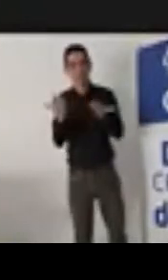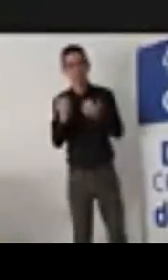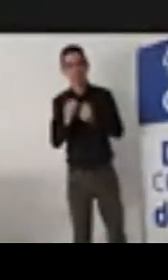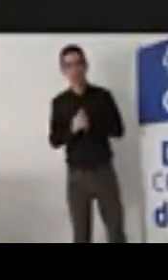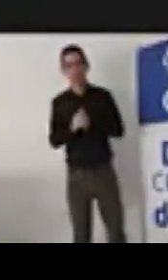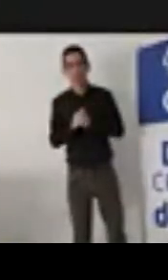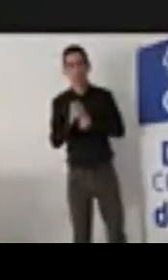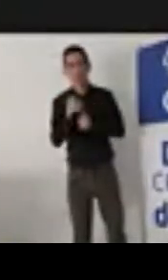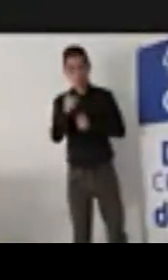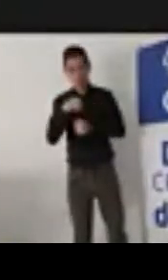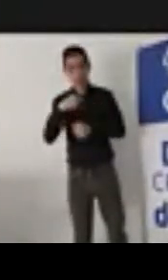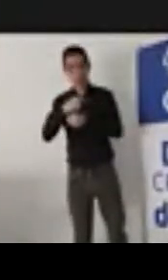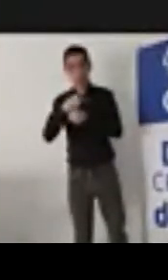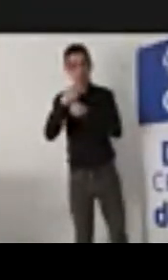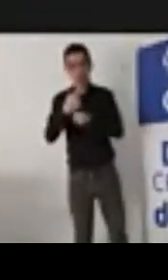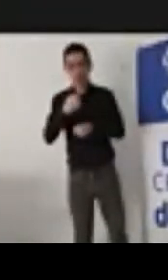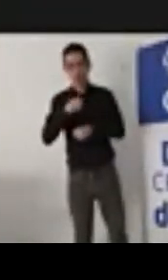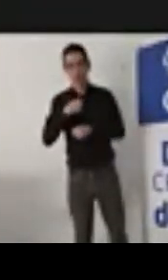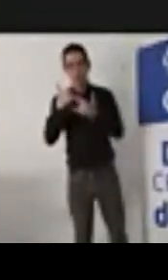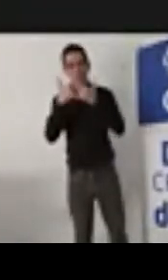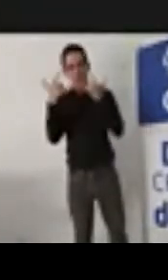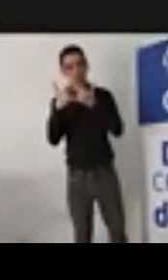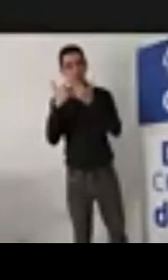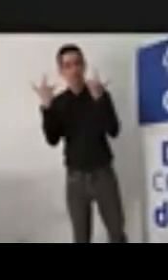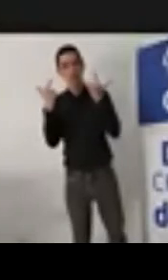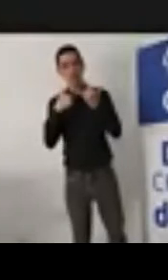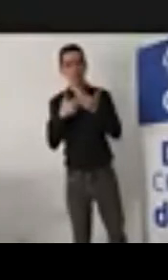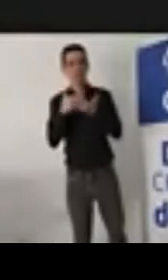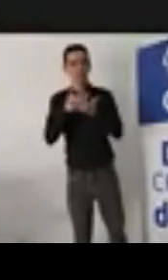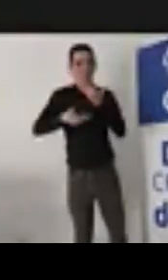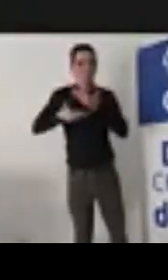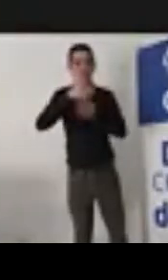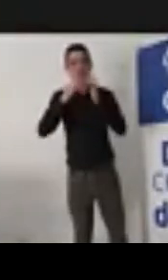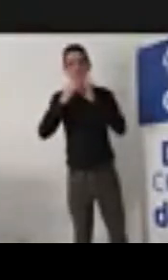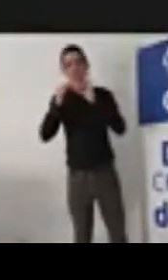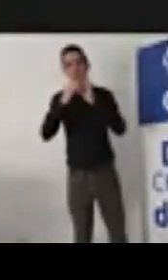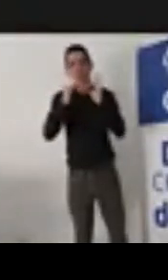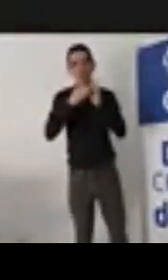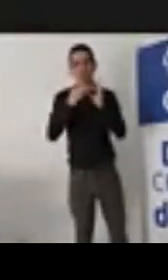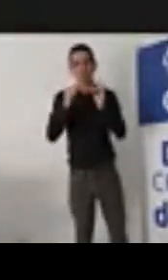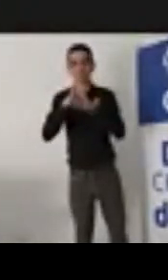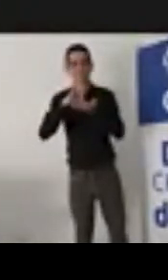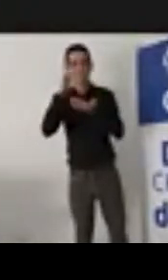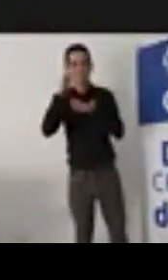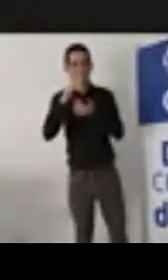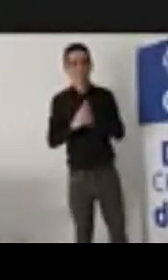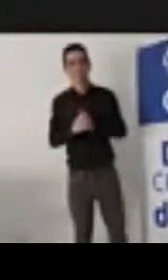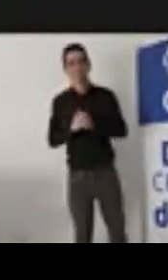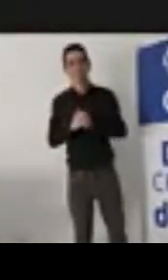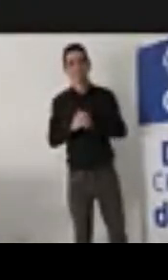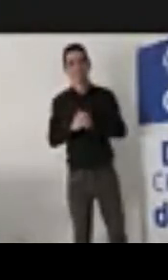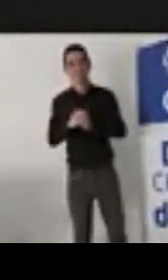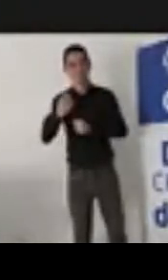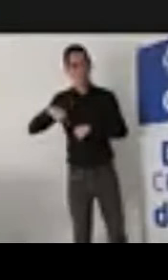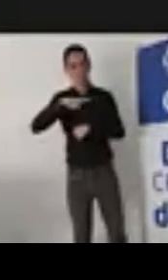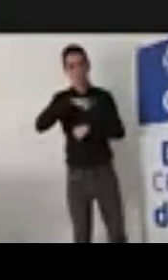hecho a compartir la experiencia que hemos tenido los jóvenes colombianos, no solamente alrededor del liderazgo y del ejercicio de la